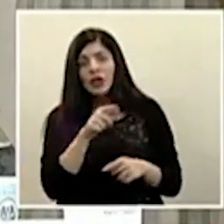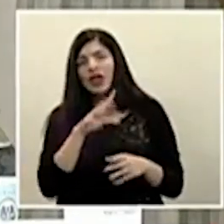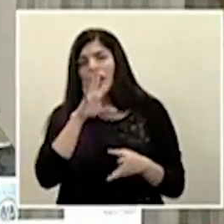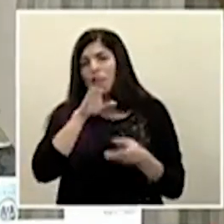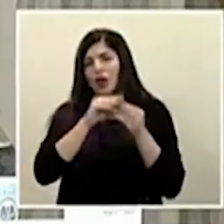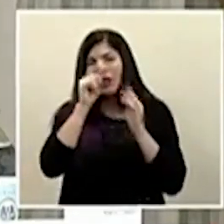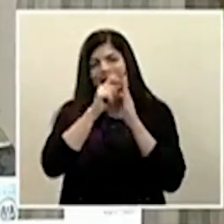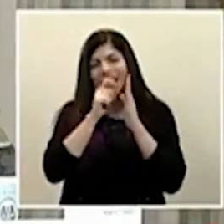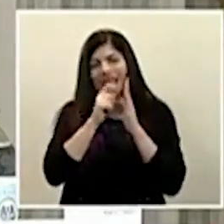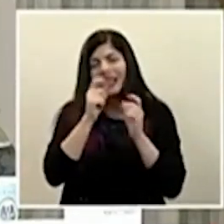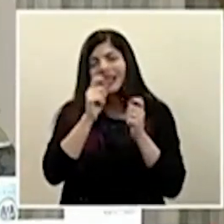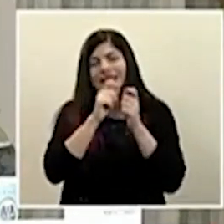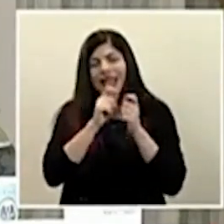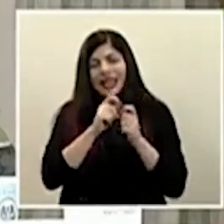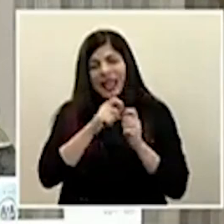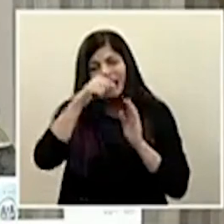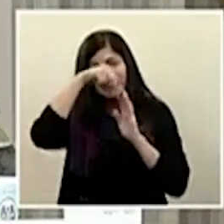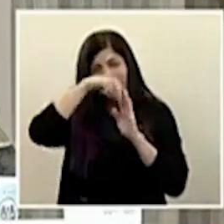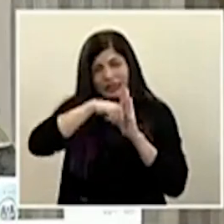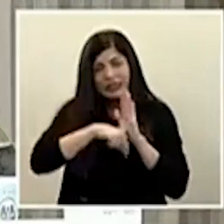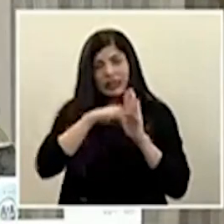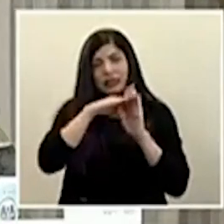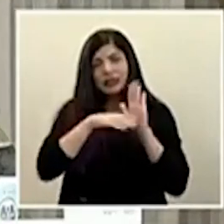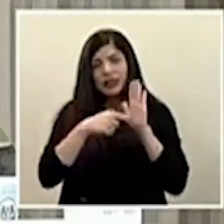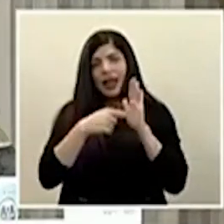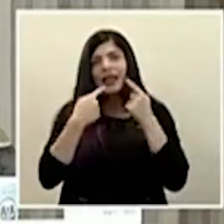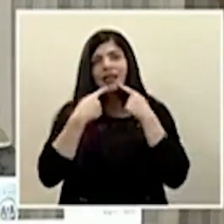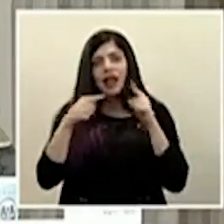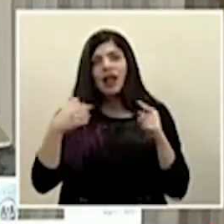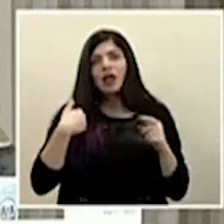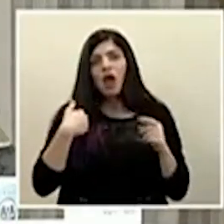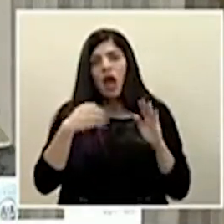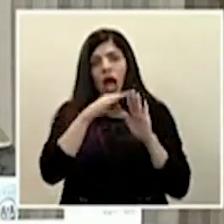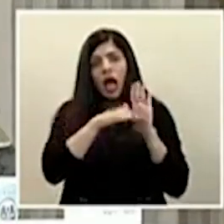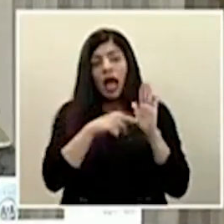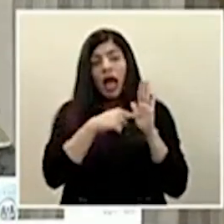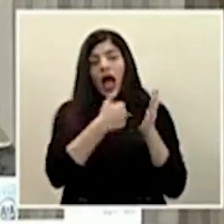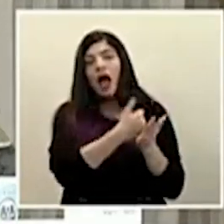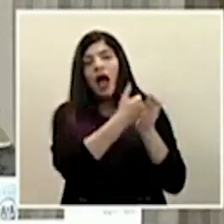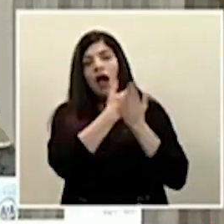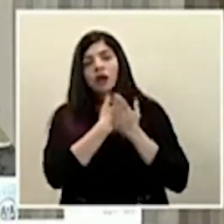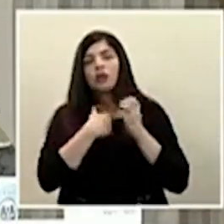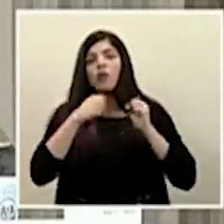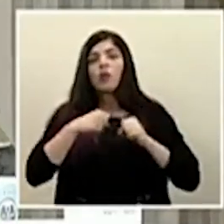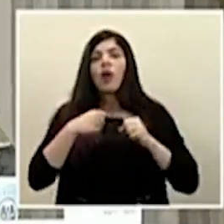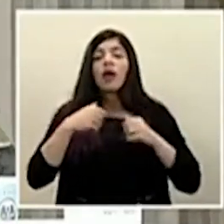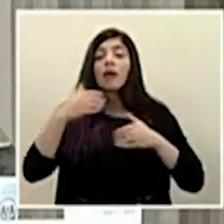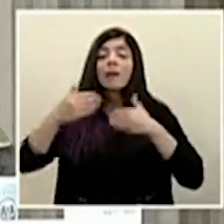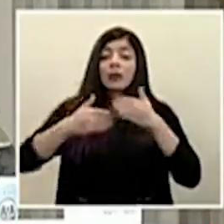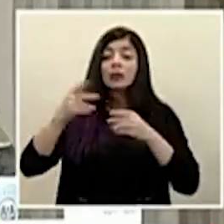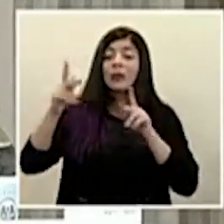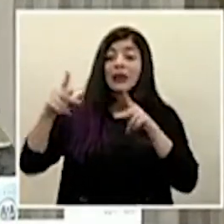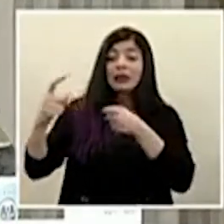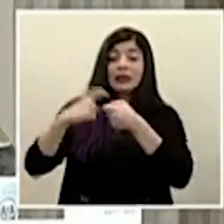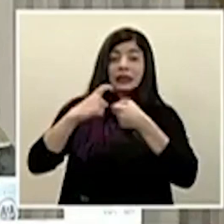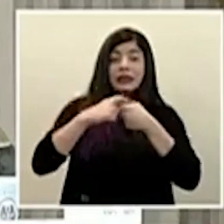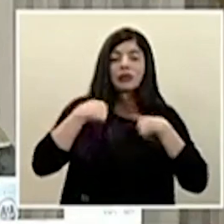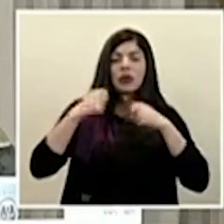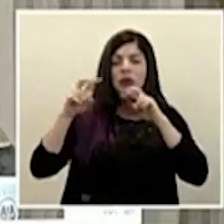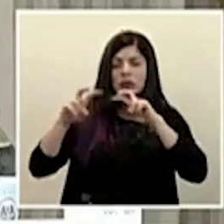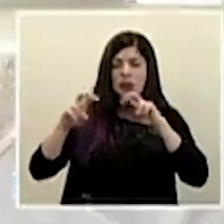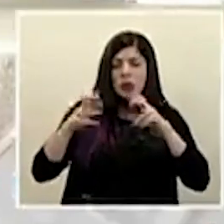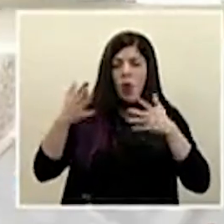firmar y que pasa a ser ahora nuestro marco de referencia para garantizar el análisis y el proceso de asignación de los